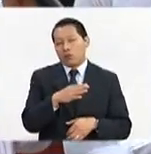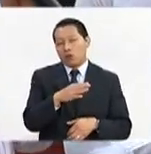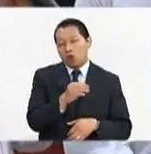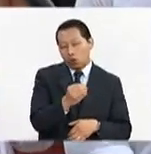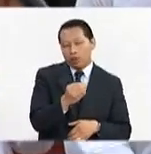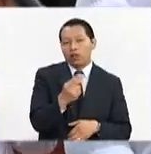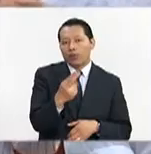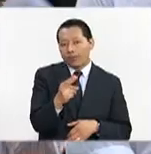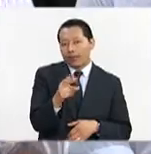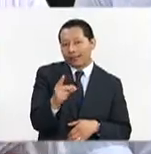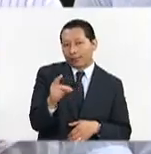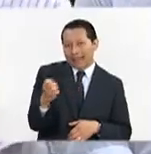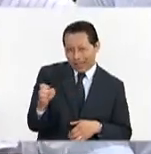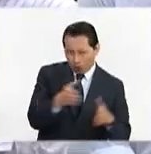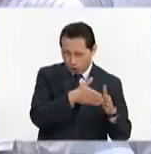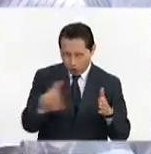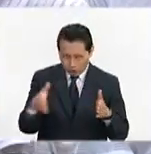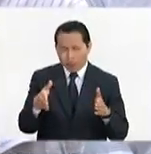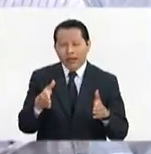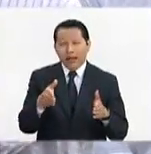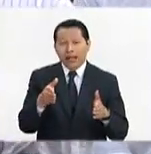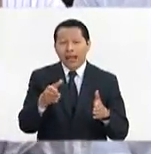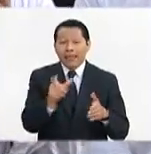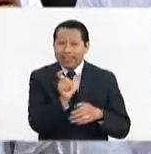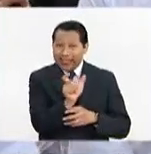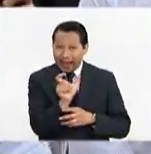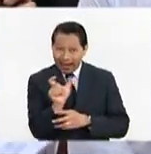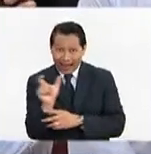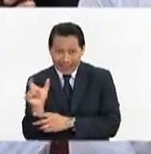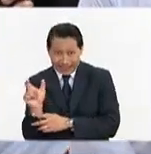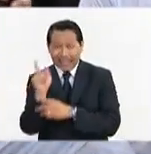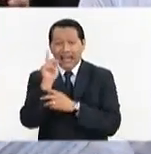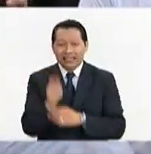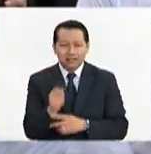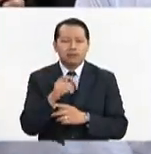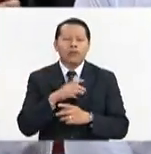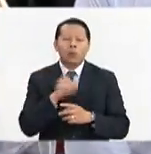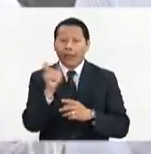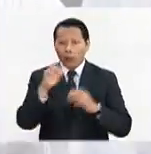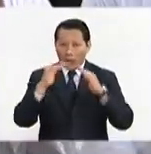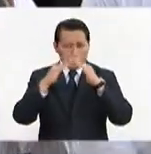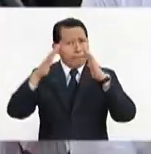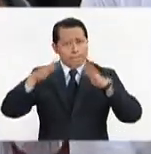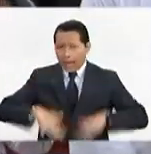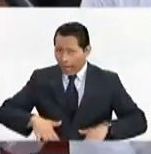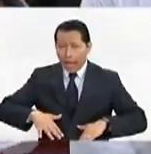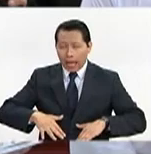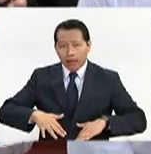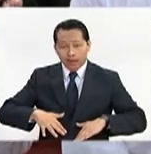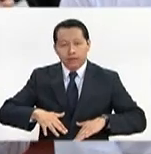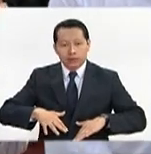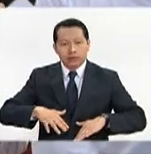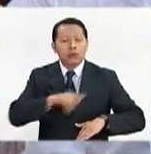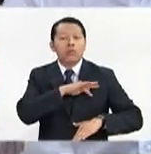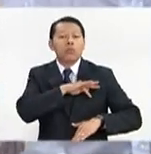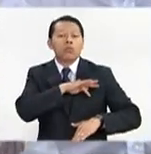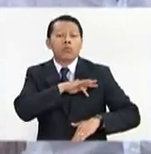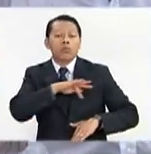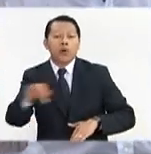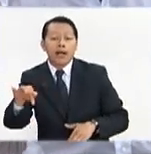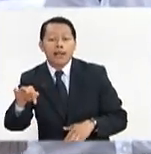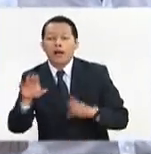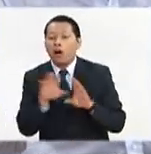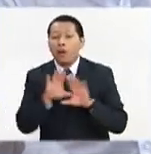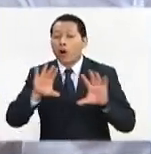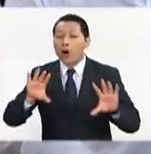enero. Vamos a entregar a cada una de estas tarjetas, sobre todo las que tuvieron daños, pérdidas totales, que eso significará al final de cuentas, en la